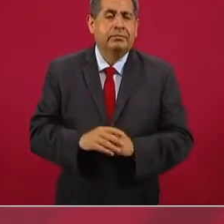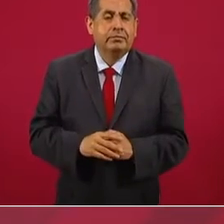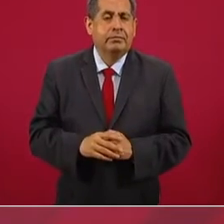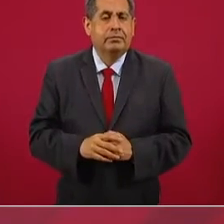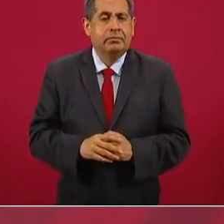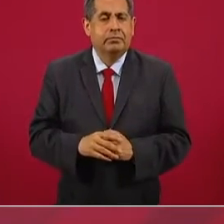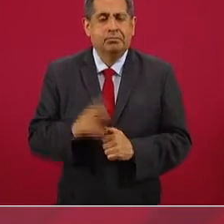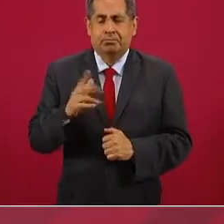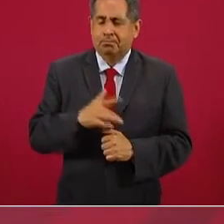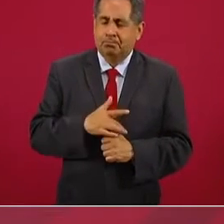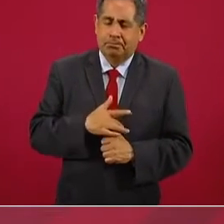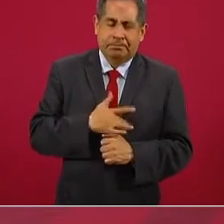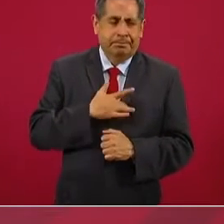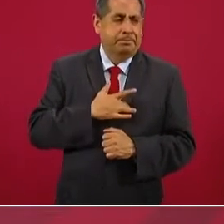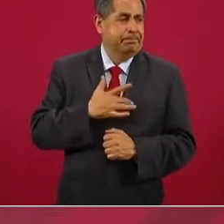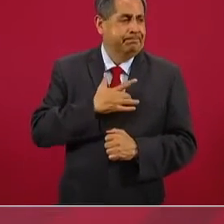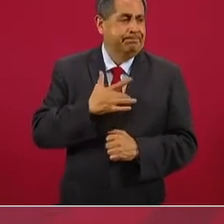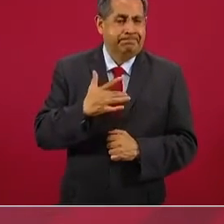como humanistas,